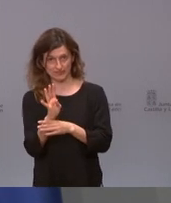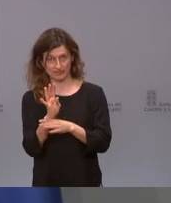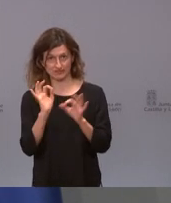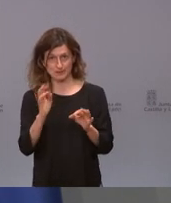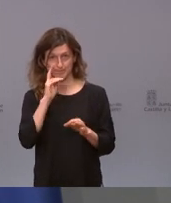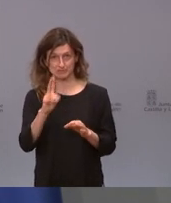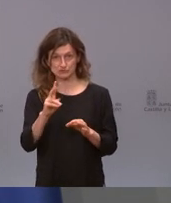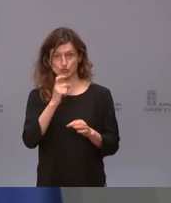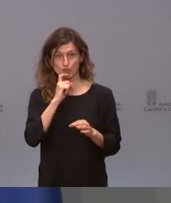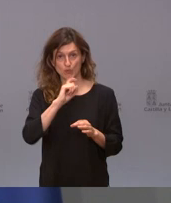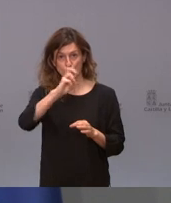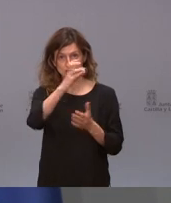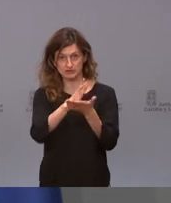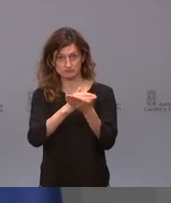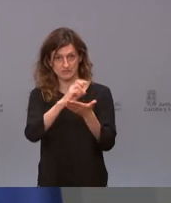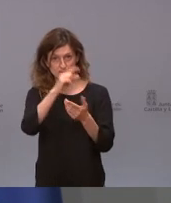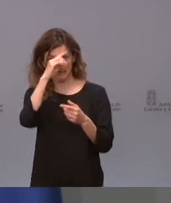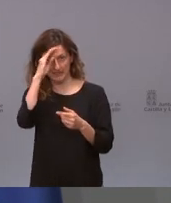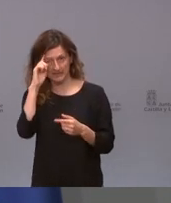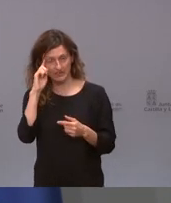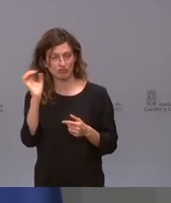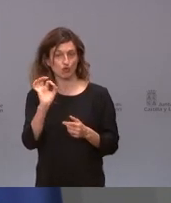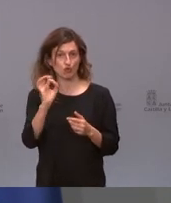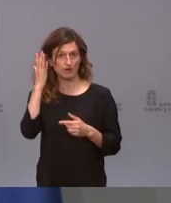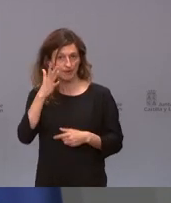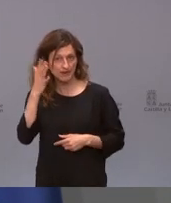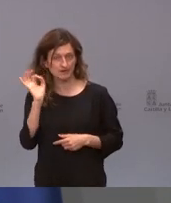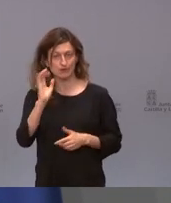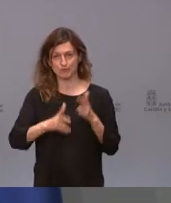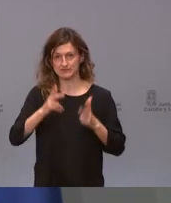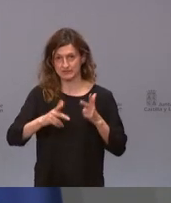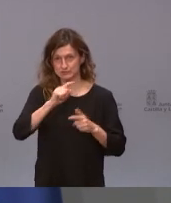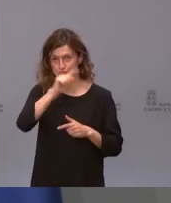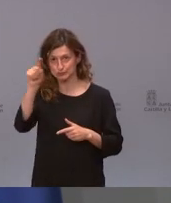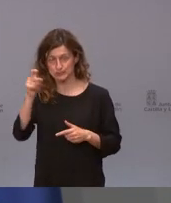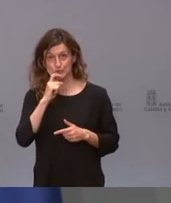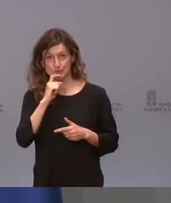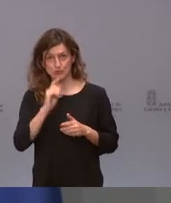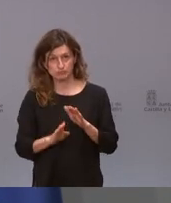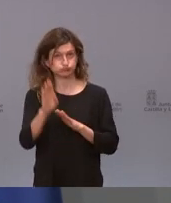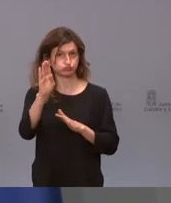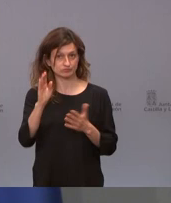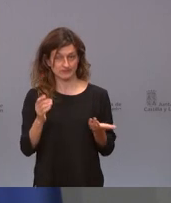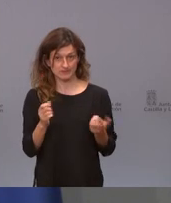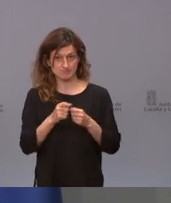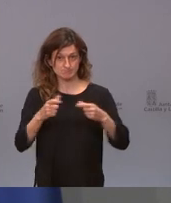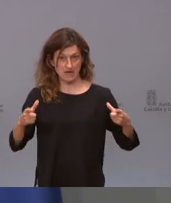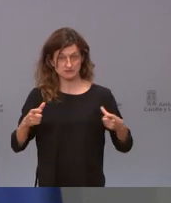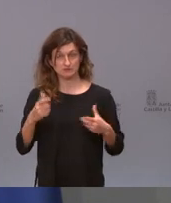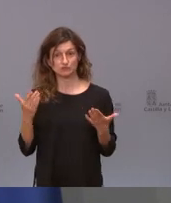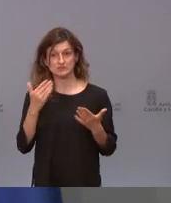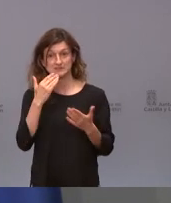visto lo que está pasando en otras comunidades como madrid o como navarra como el país vasco que se dispara entonces mientras esté circulando